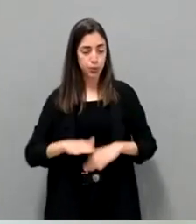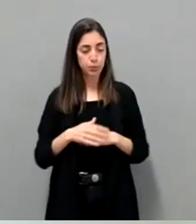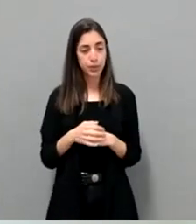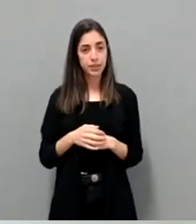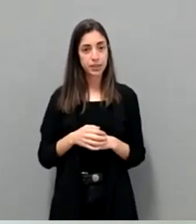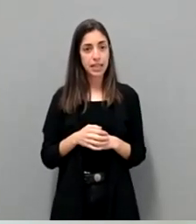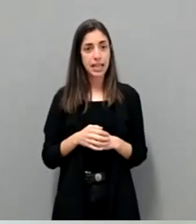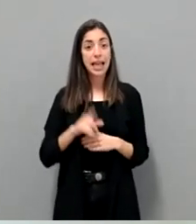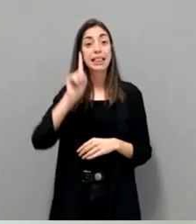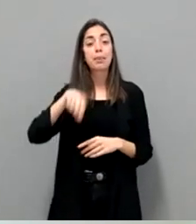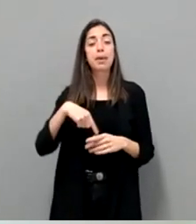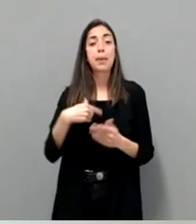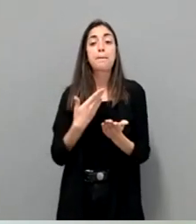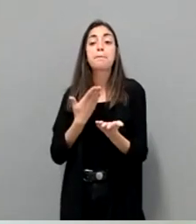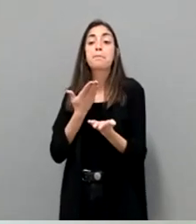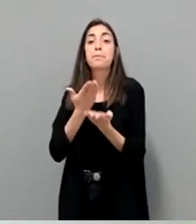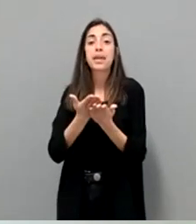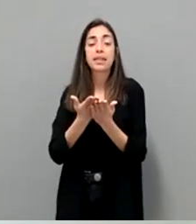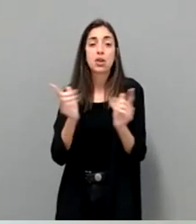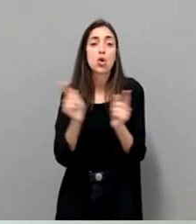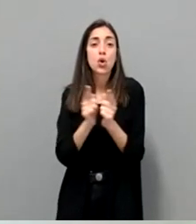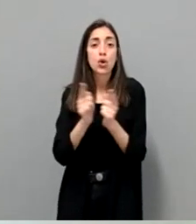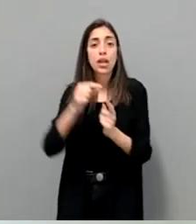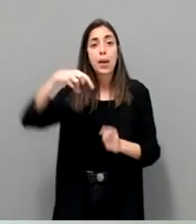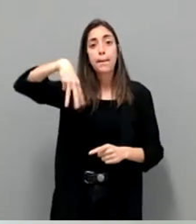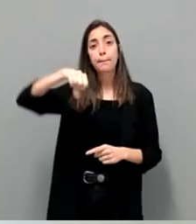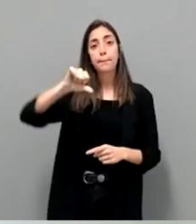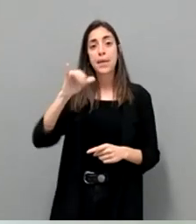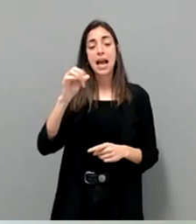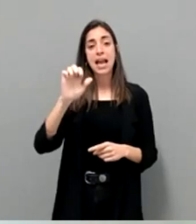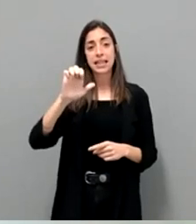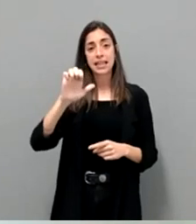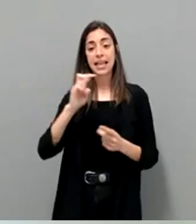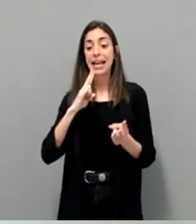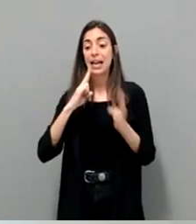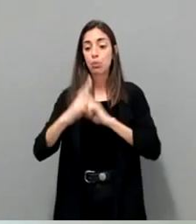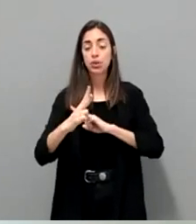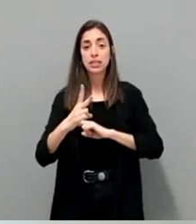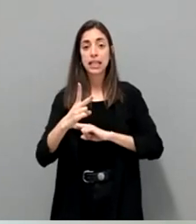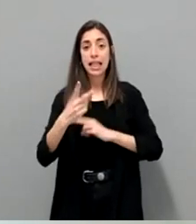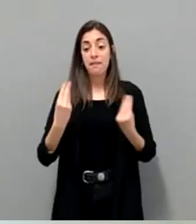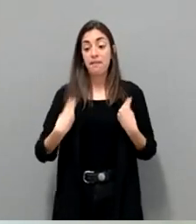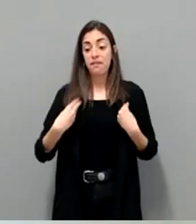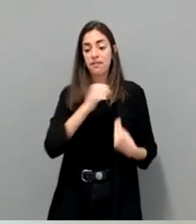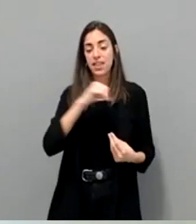También le voy a pedir brevedad a Maite, ¿vale? En la respuesta de vida independiente,